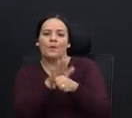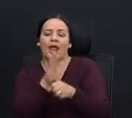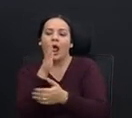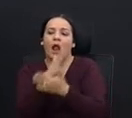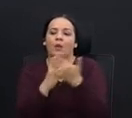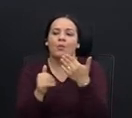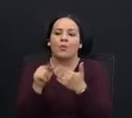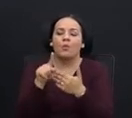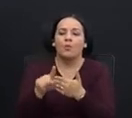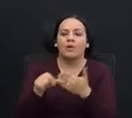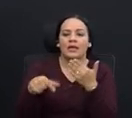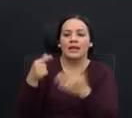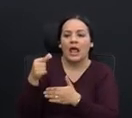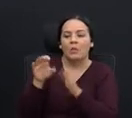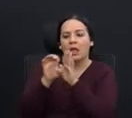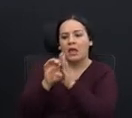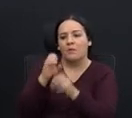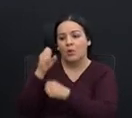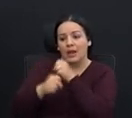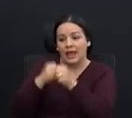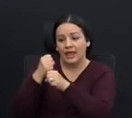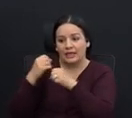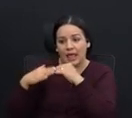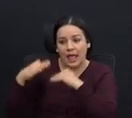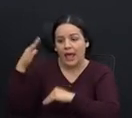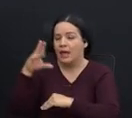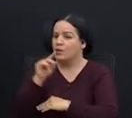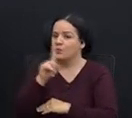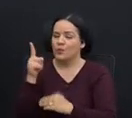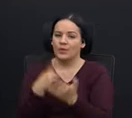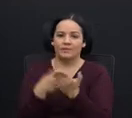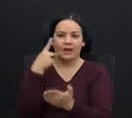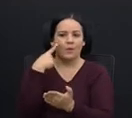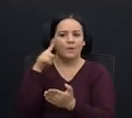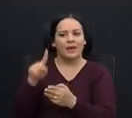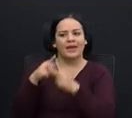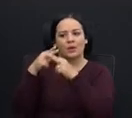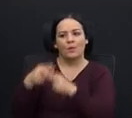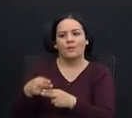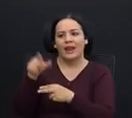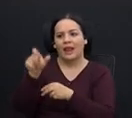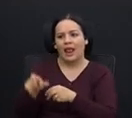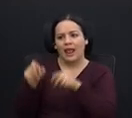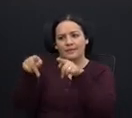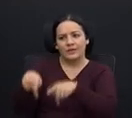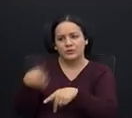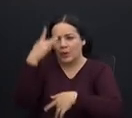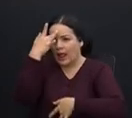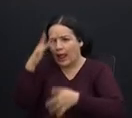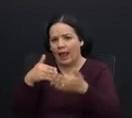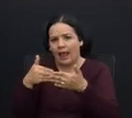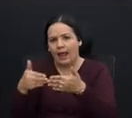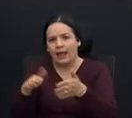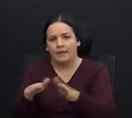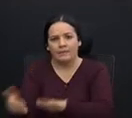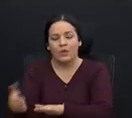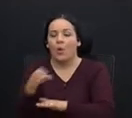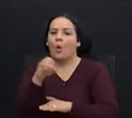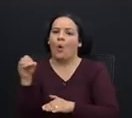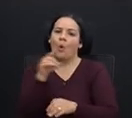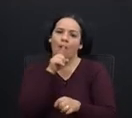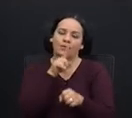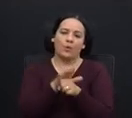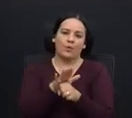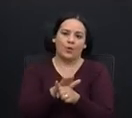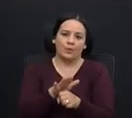etario. La edad avanzada no es un criterio válido para catalogar como terminal a un paciente, tampoco lo es el compromiso